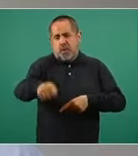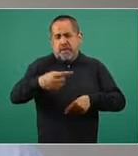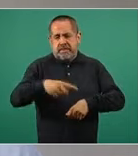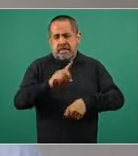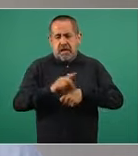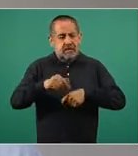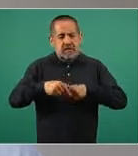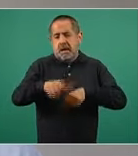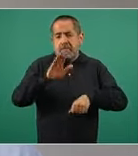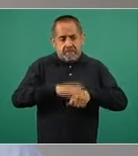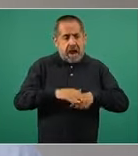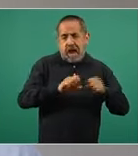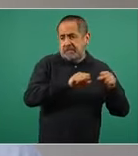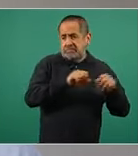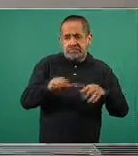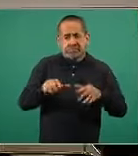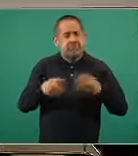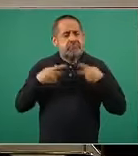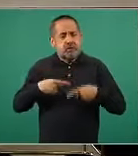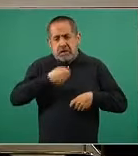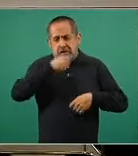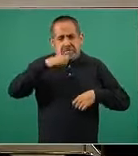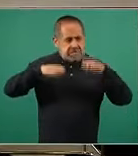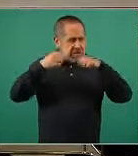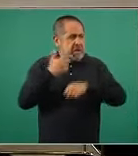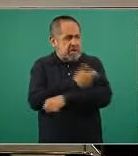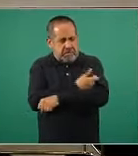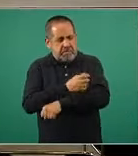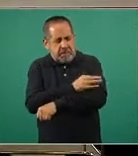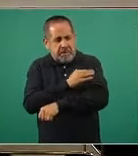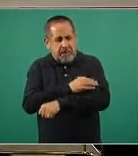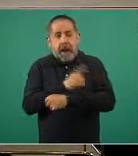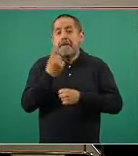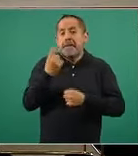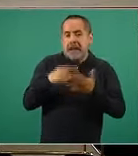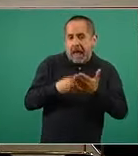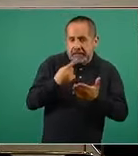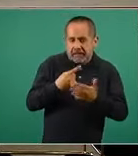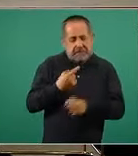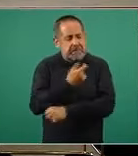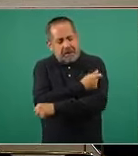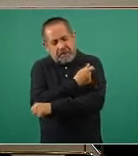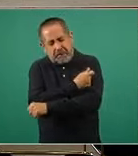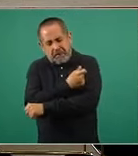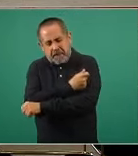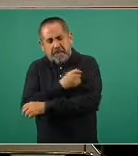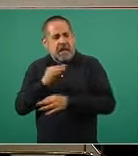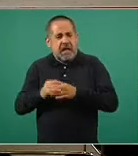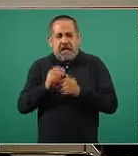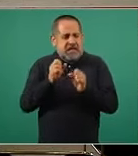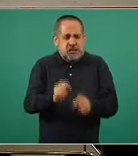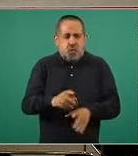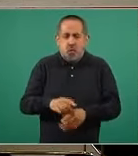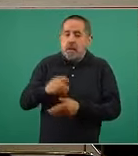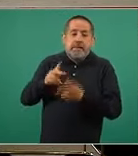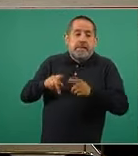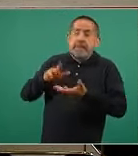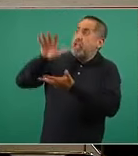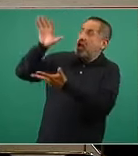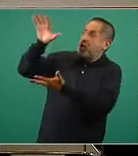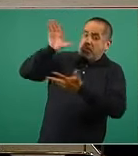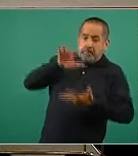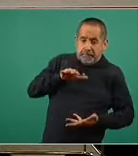incremento importante también en los números de personas vacunadas con primera dosis en función de los nuevos embarques